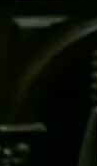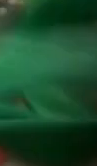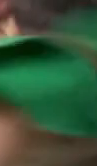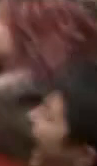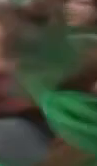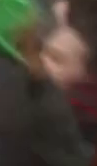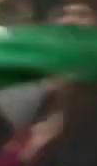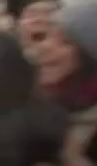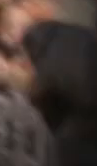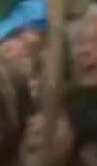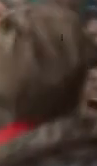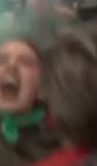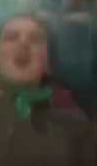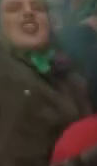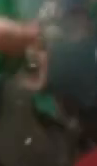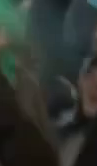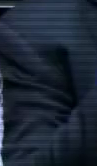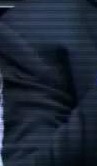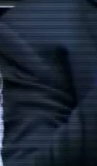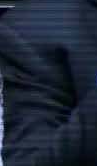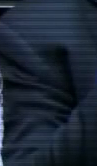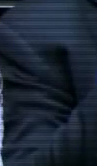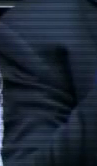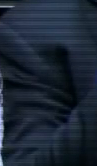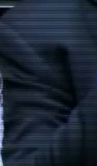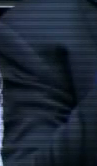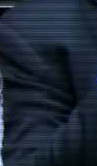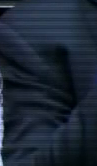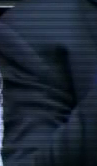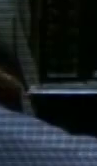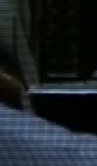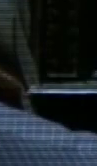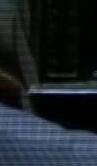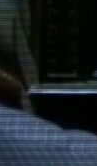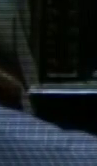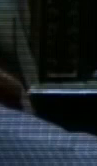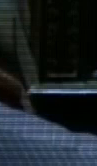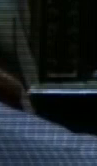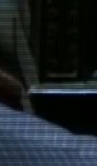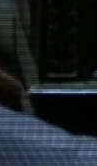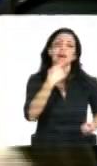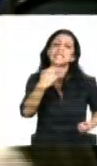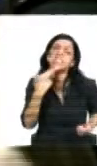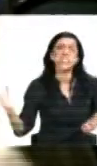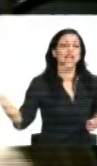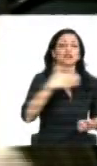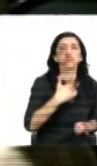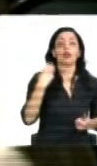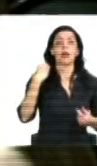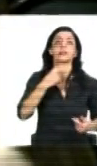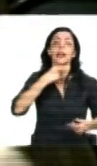Cuando una víctima fue violada, hoy ya no se discute la decisión de un